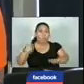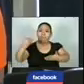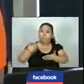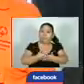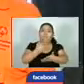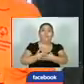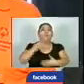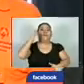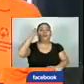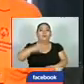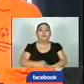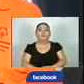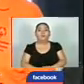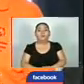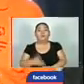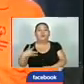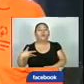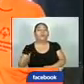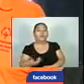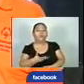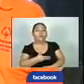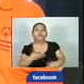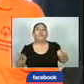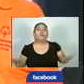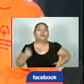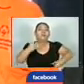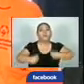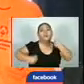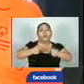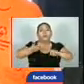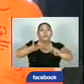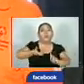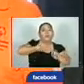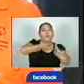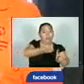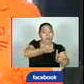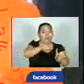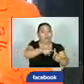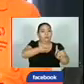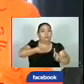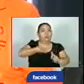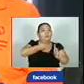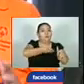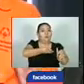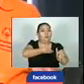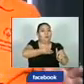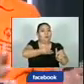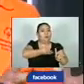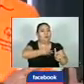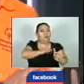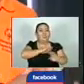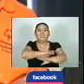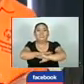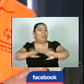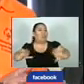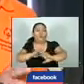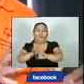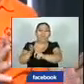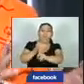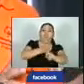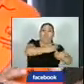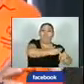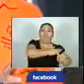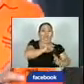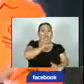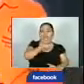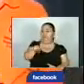seguir adelante. Vamos buscando con el programa de atletas líderes que ir apartando aquella discriminación que